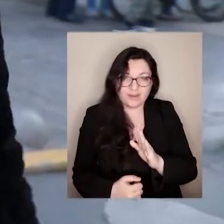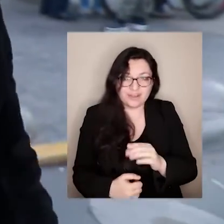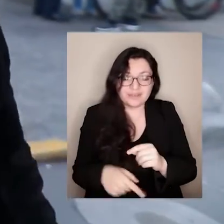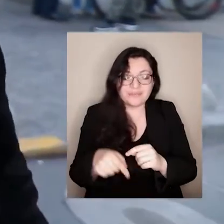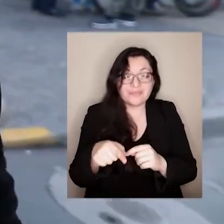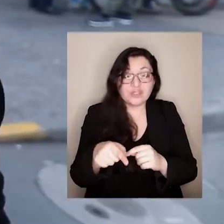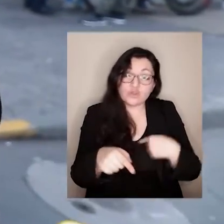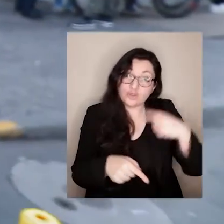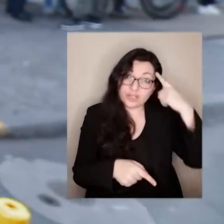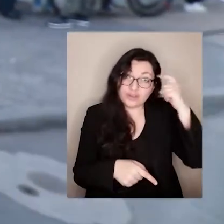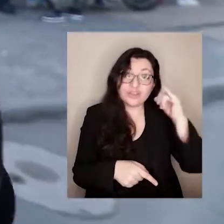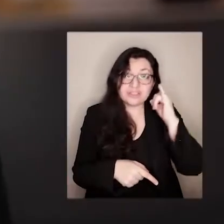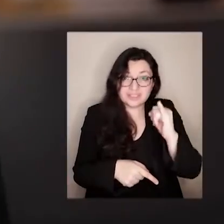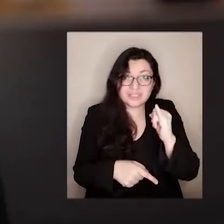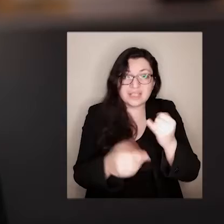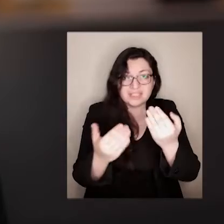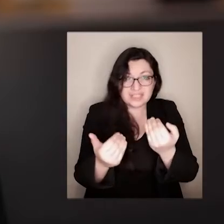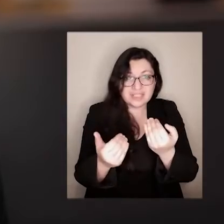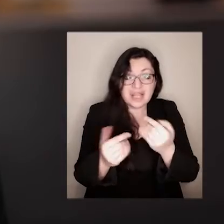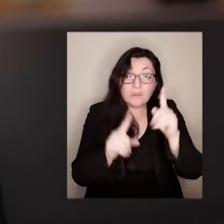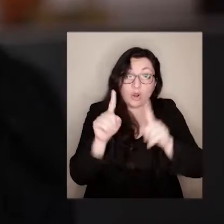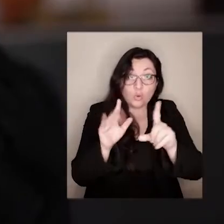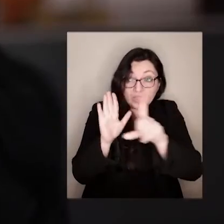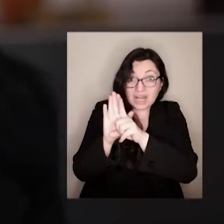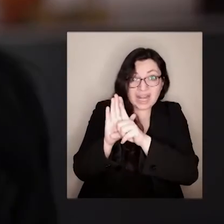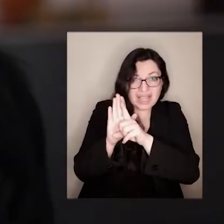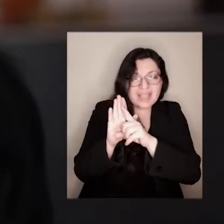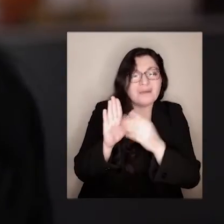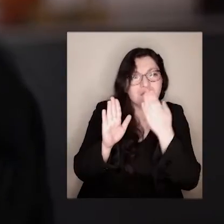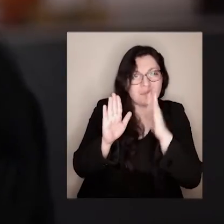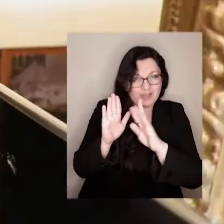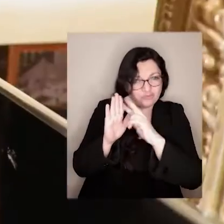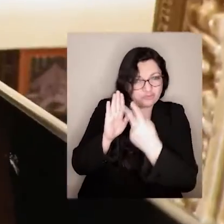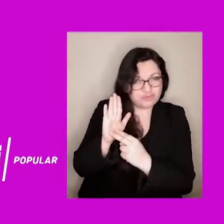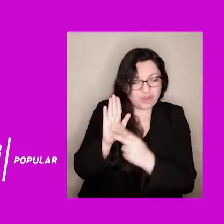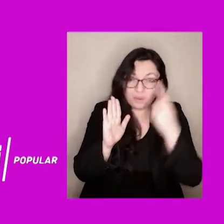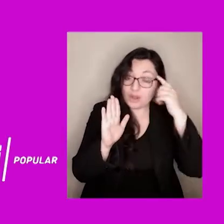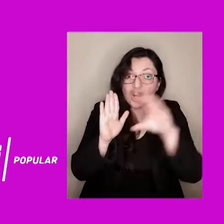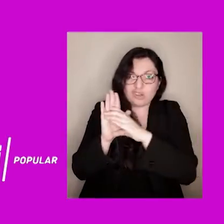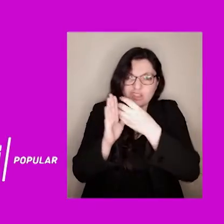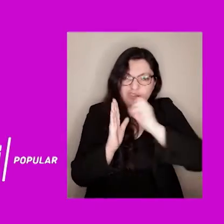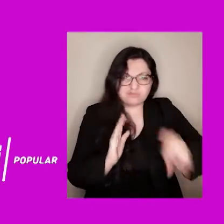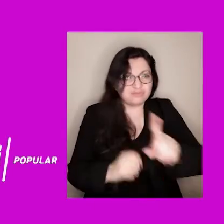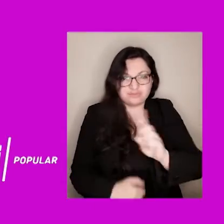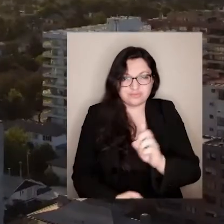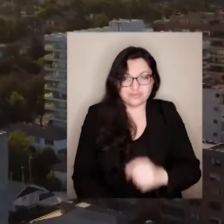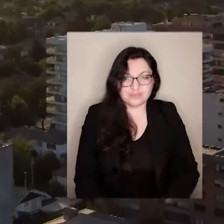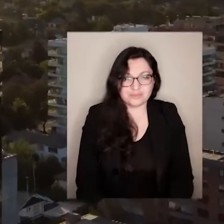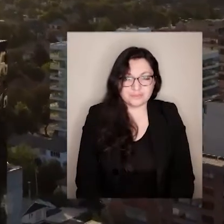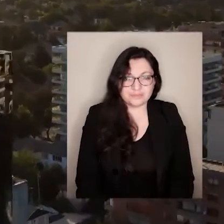que es necesario arreglar leyes, pero no que se eche abajo.